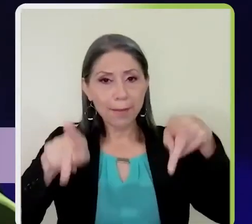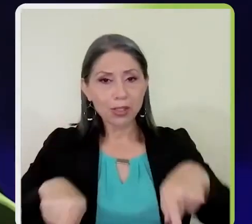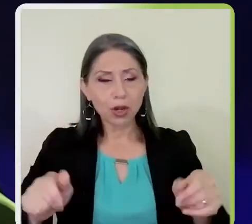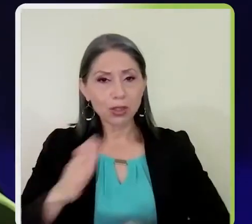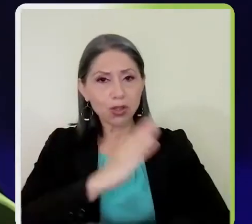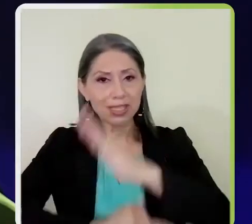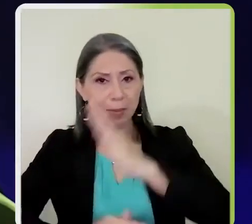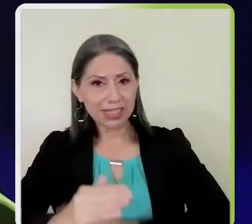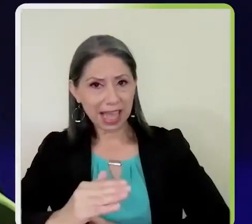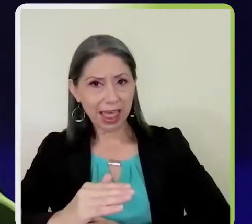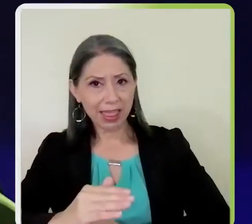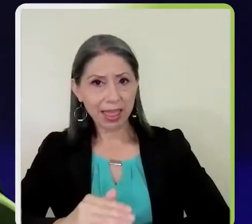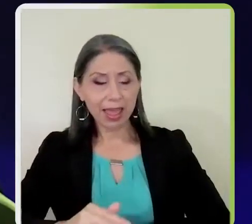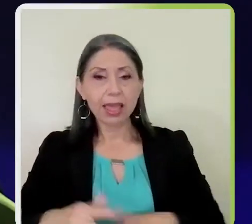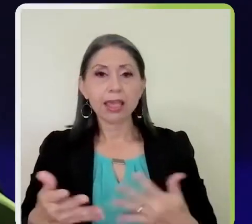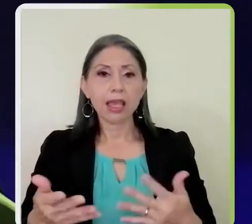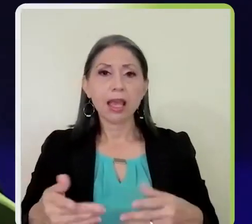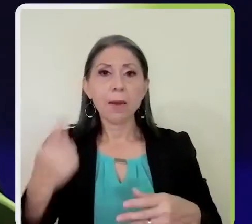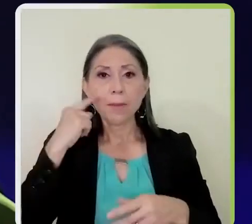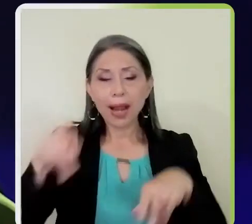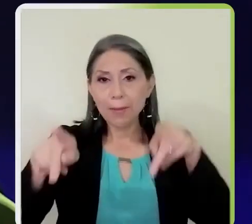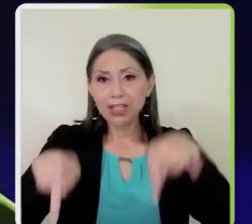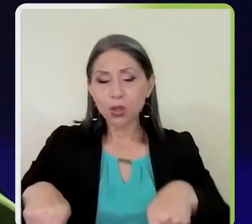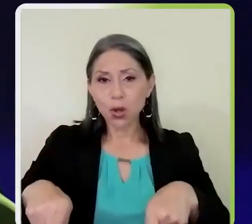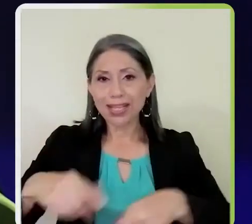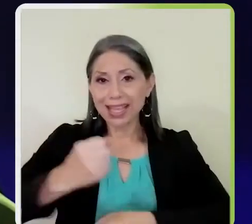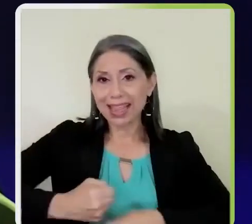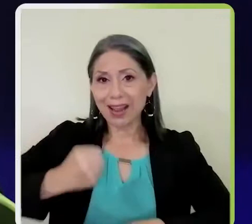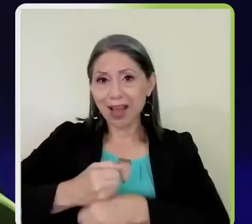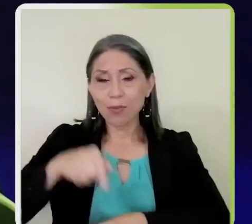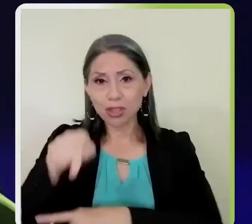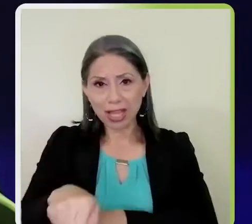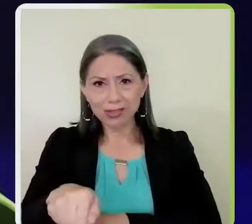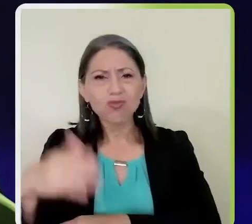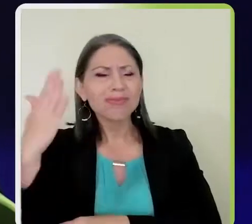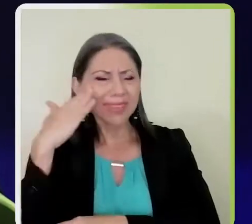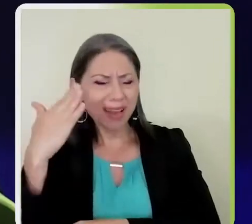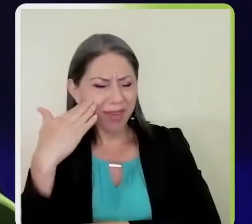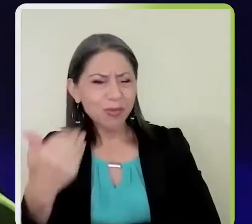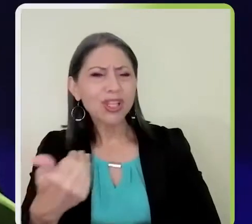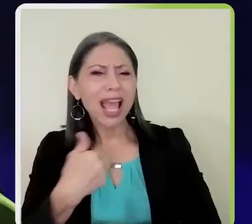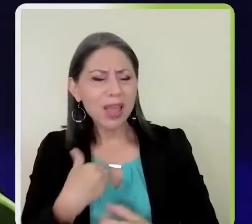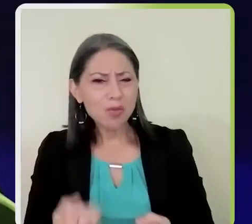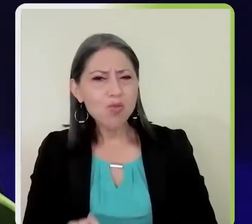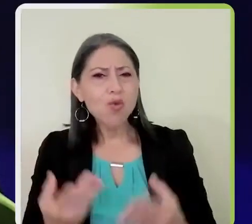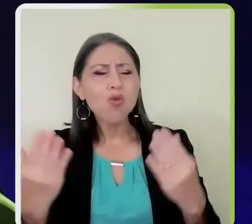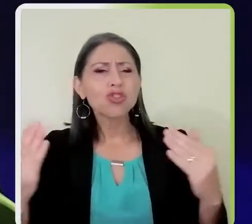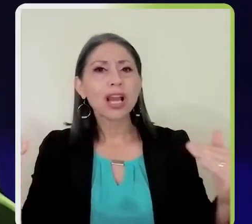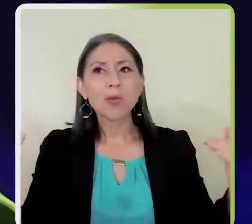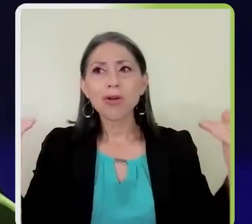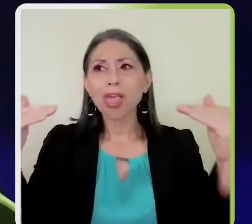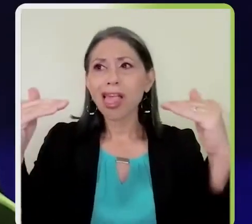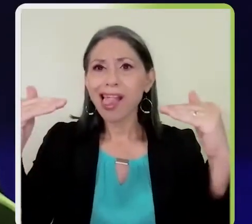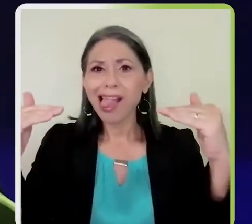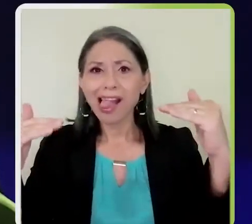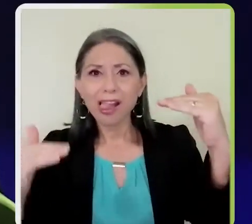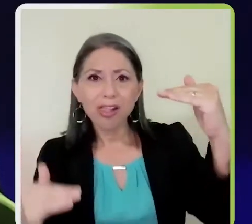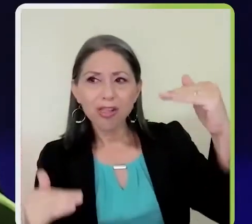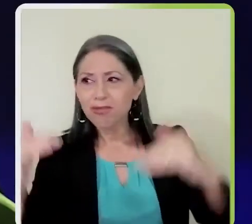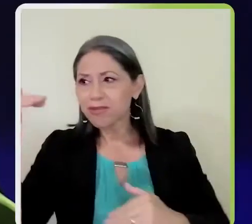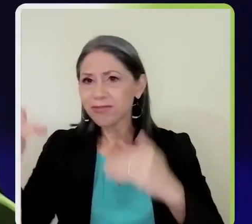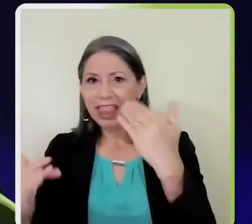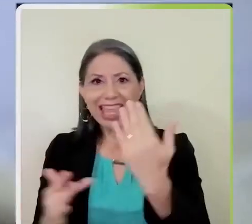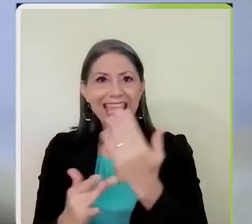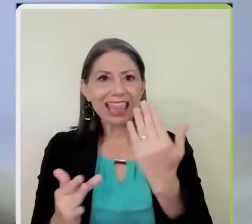personas con discapacidad y quienes trabajamos. La brecha digital que existe, lo que se ha venido a colocar más bien